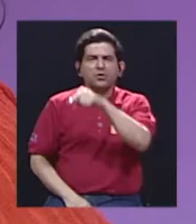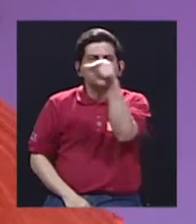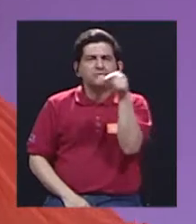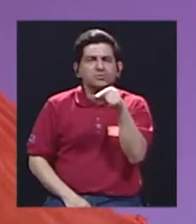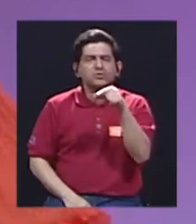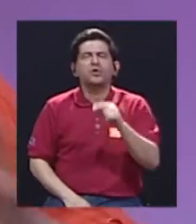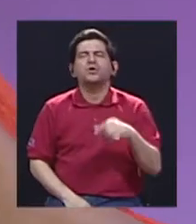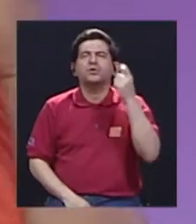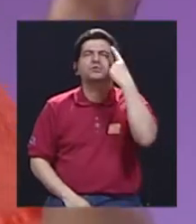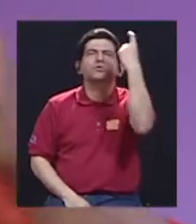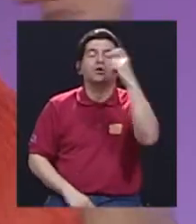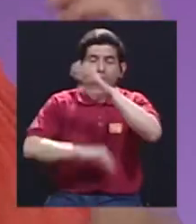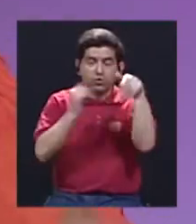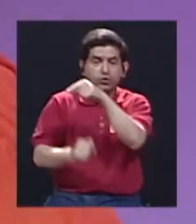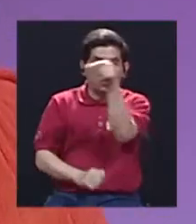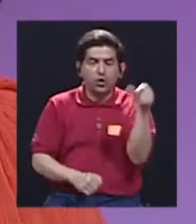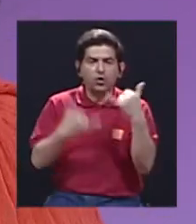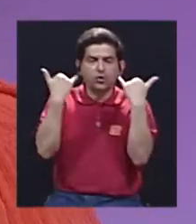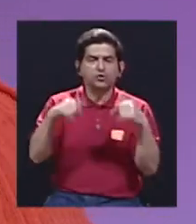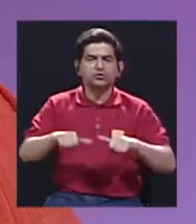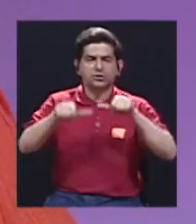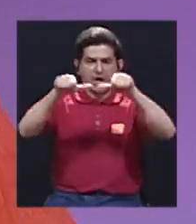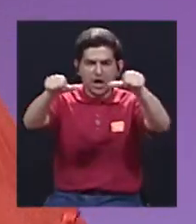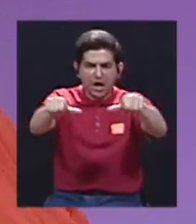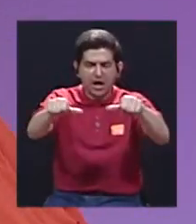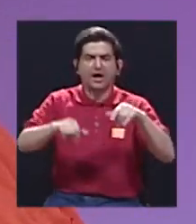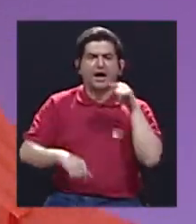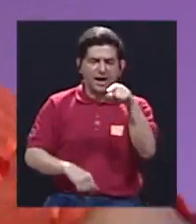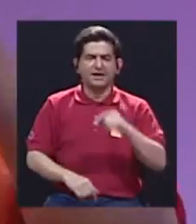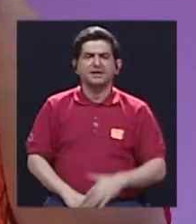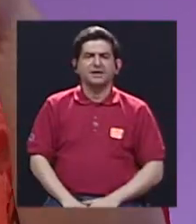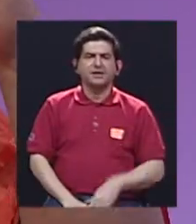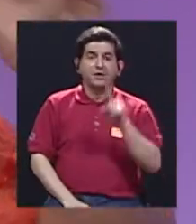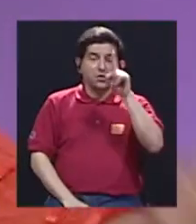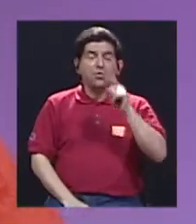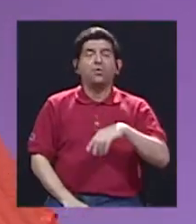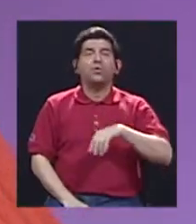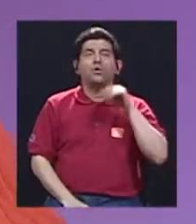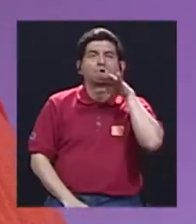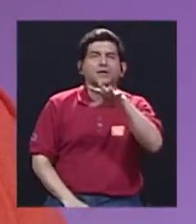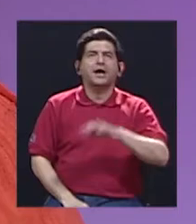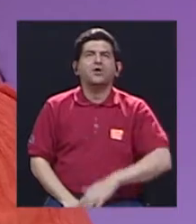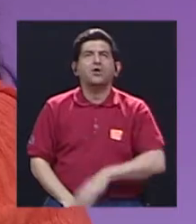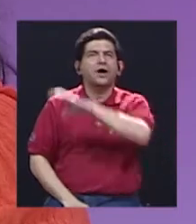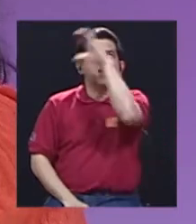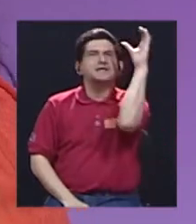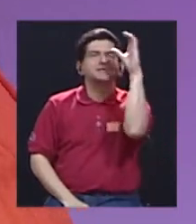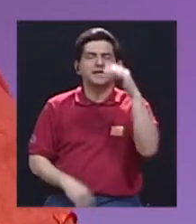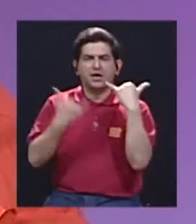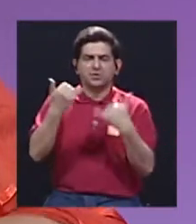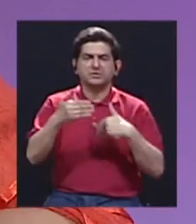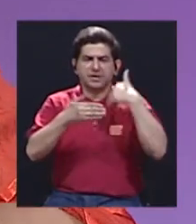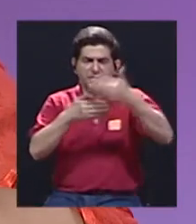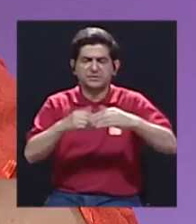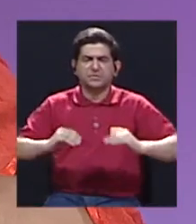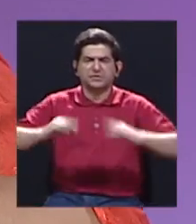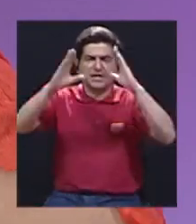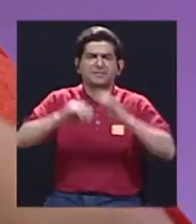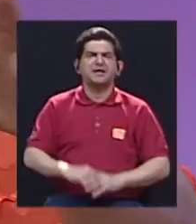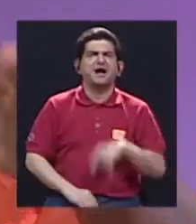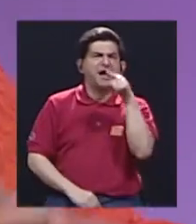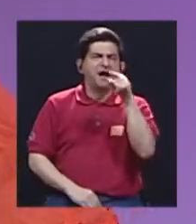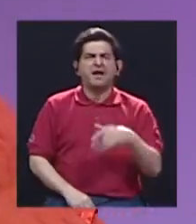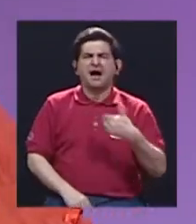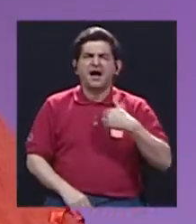a la mañana siguiente están todos los ríos y los mares donde desembocan si un dragón sueña un cielo la mañana siguiente están los planetas y los viajes